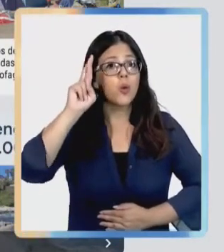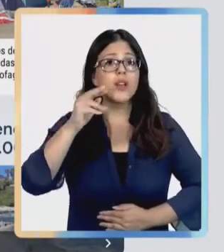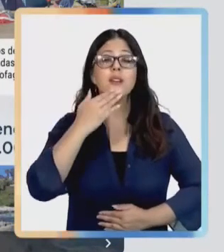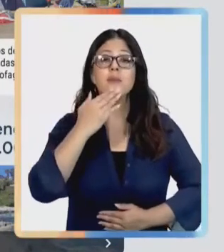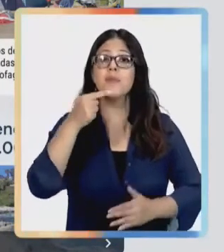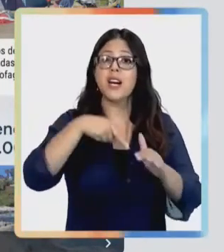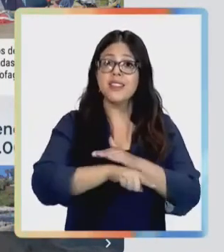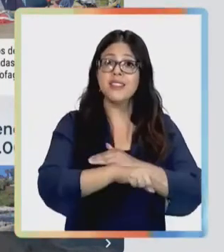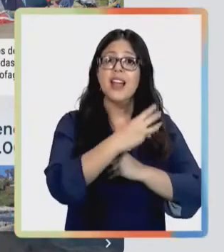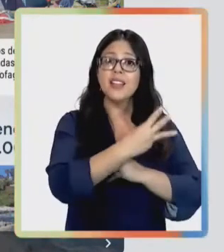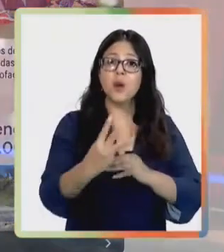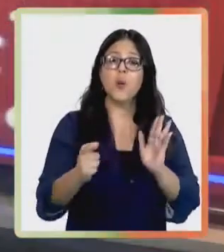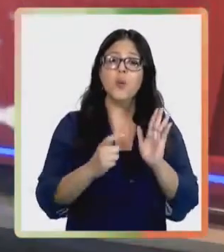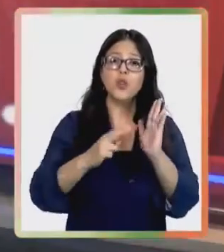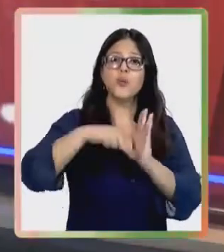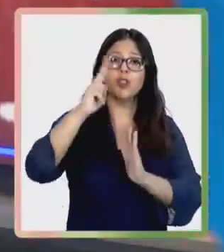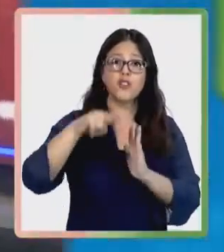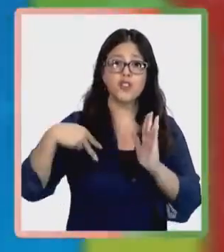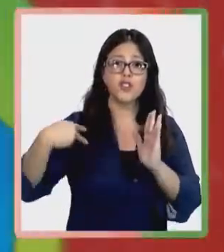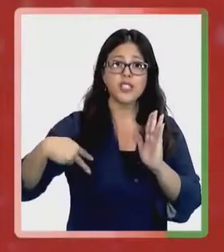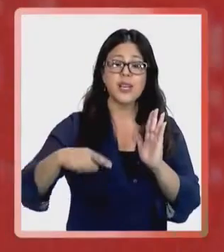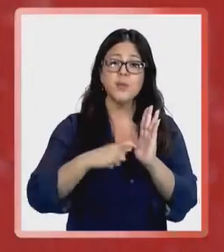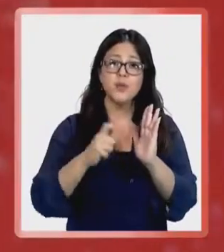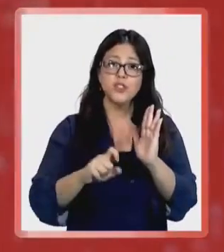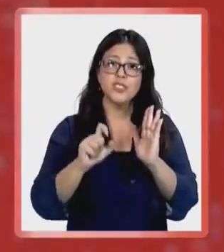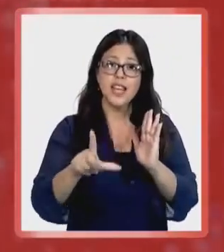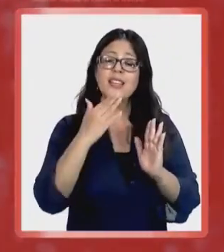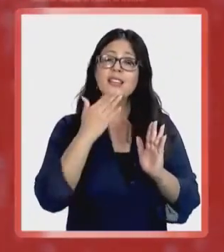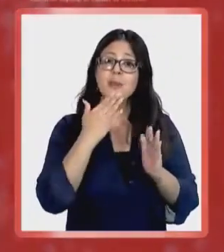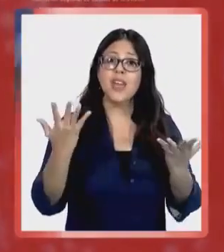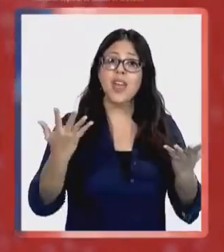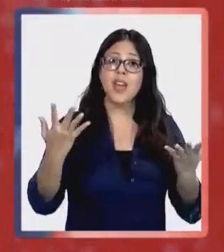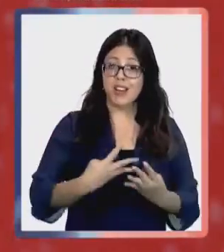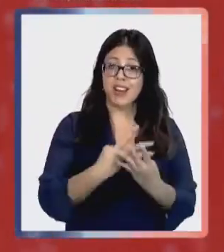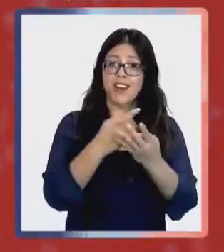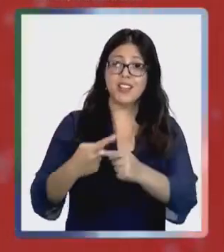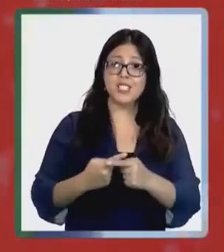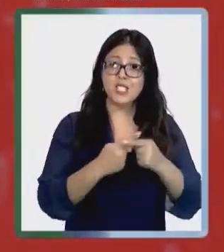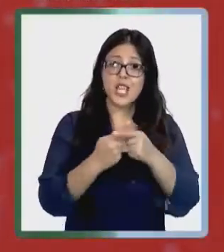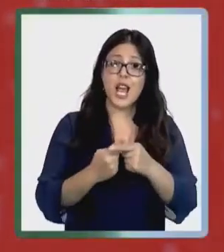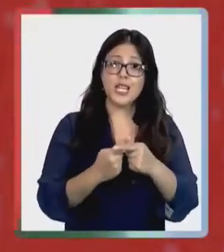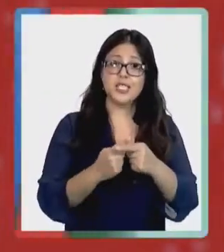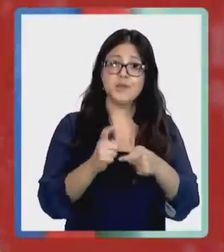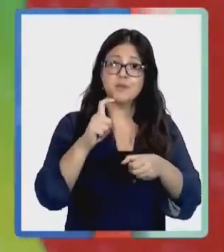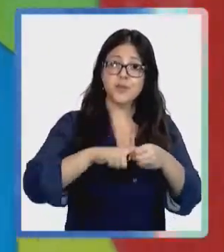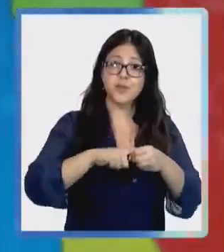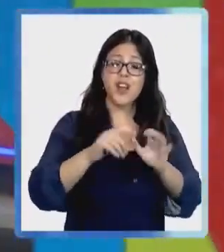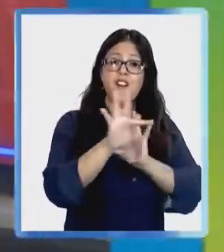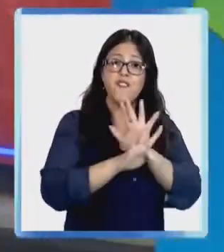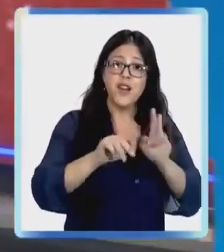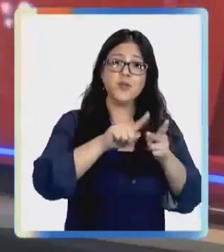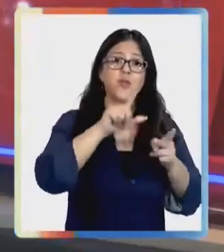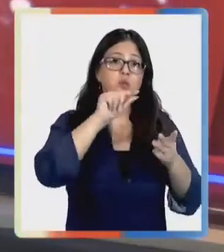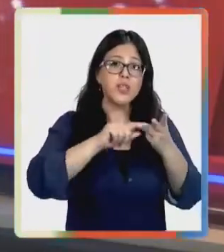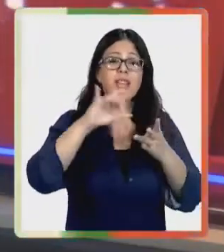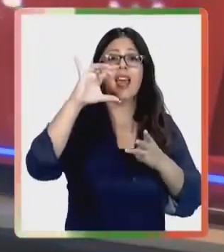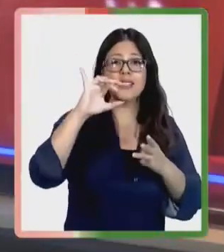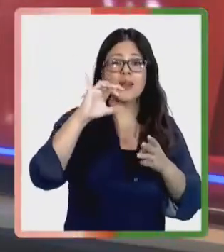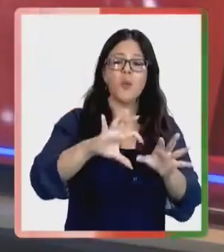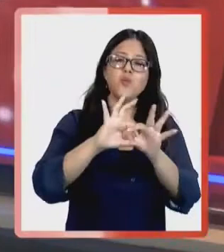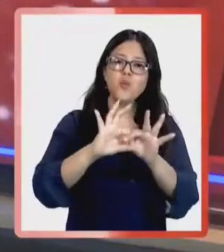www.portavoznoticias.cl y también estamos en las redes sociales, en Facebook, en Twitter y en Instagram. Muchísimas gracias por acompañarnos, un abrazo y hasta